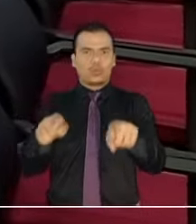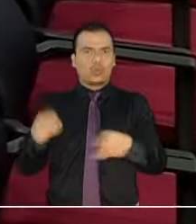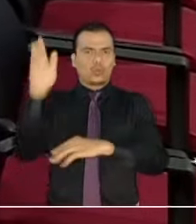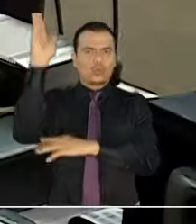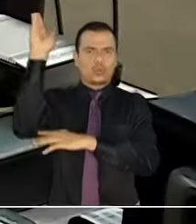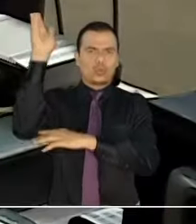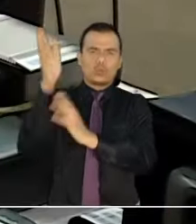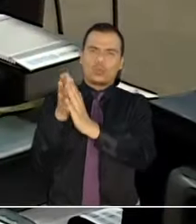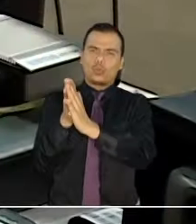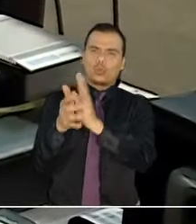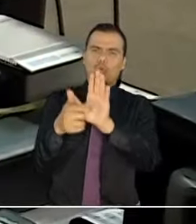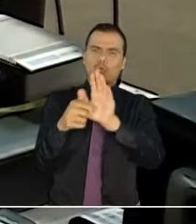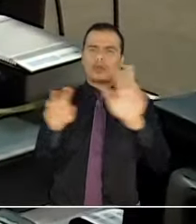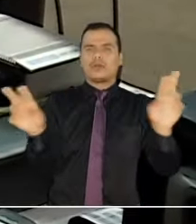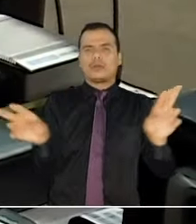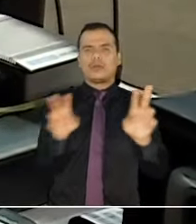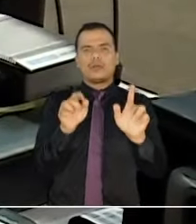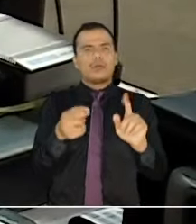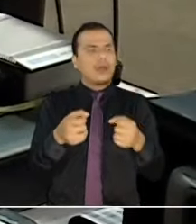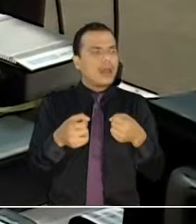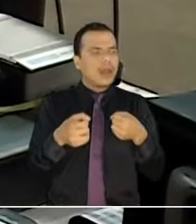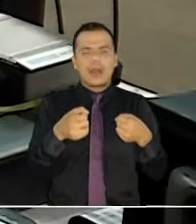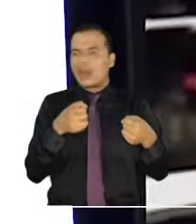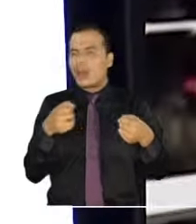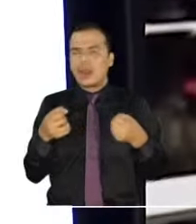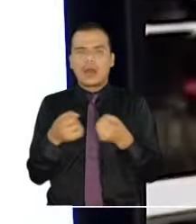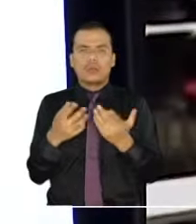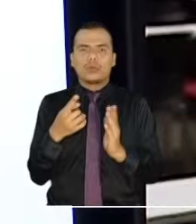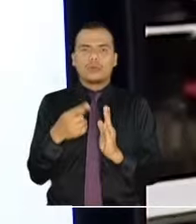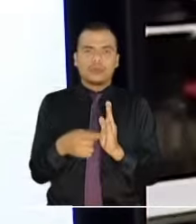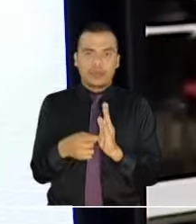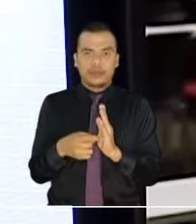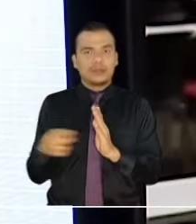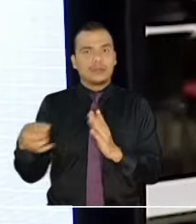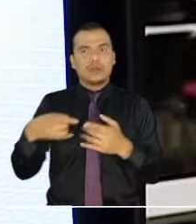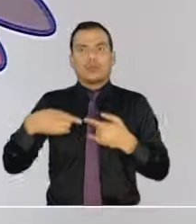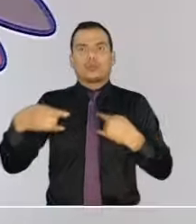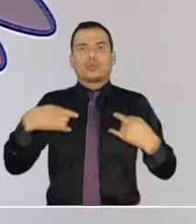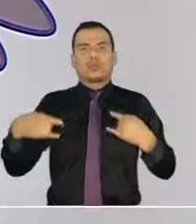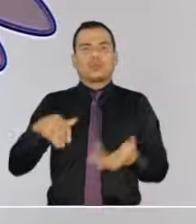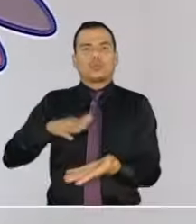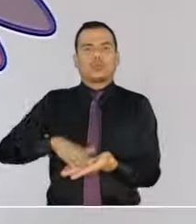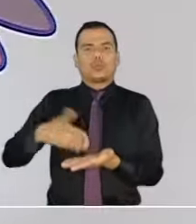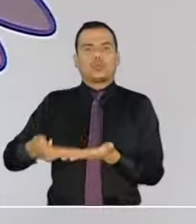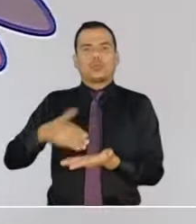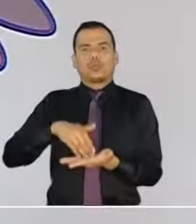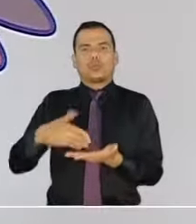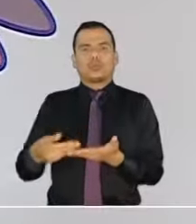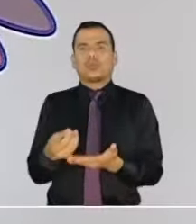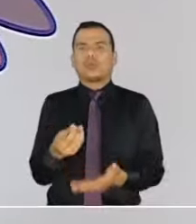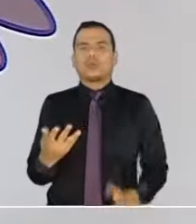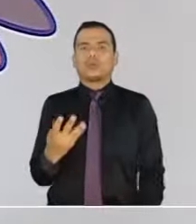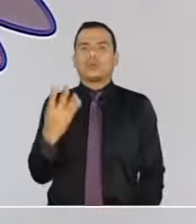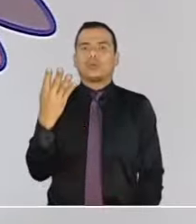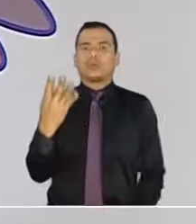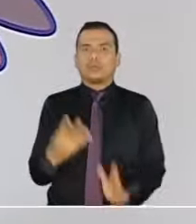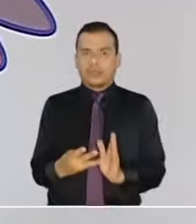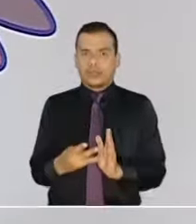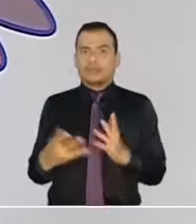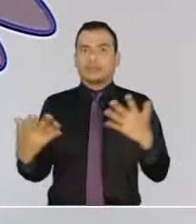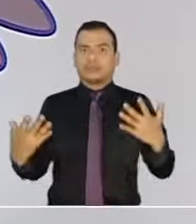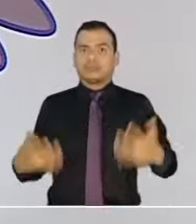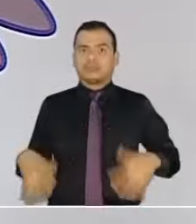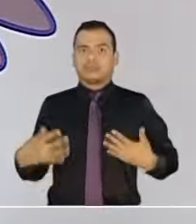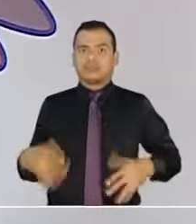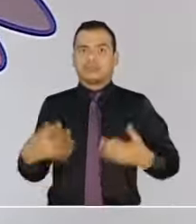micrófonos, más de 4.000 sistemas de traducción de simultánea, audio de alta calidad, más de 10 o 15 millones de